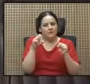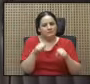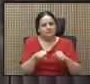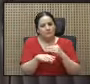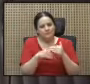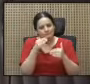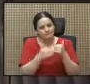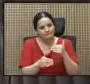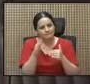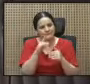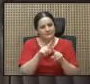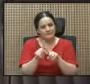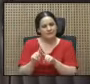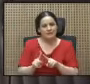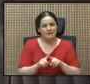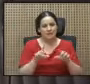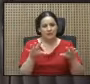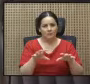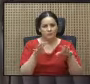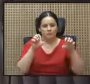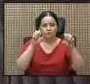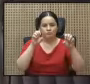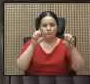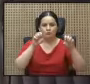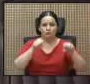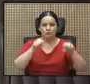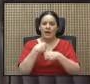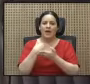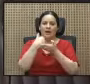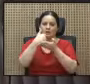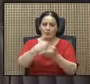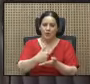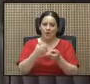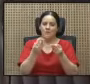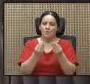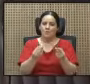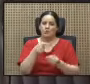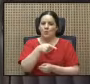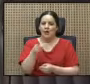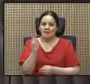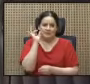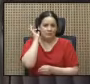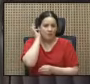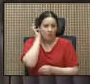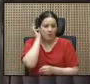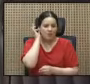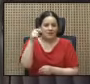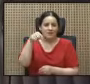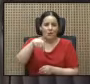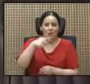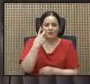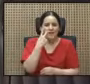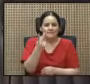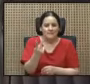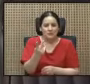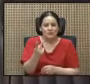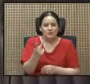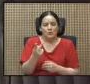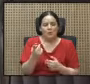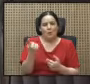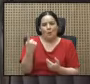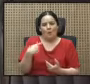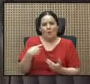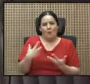adelante diferentes actividades que podrían ayudar muchísimo a estas mujeres que hoy se han visto obligadas